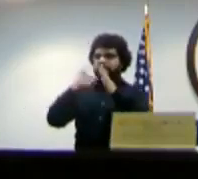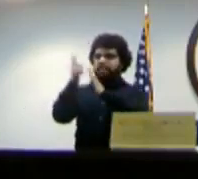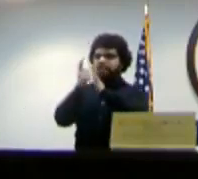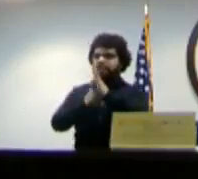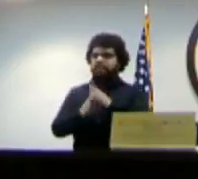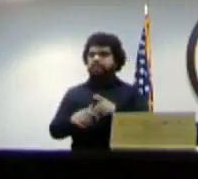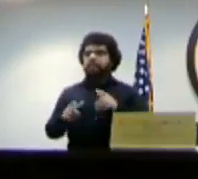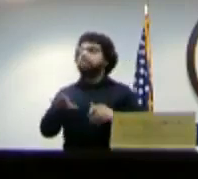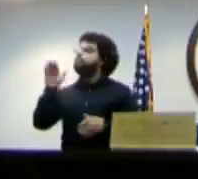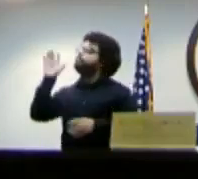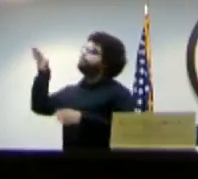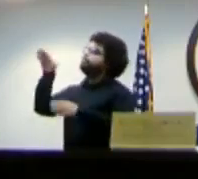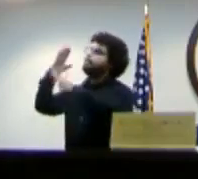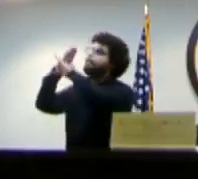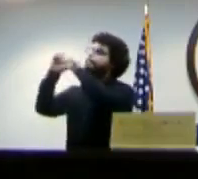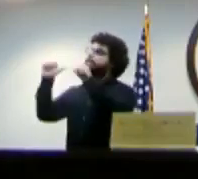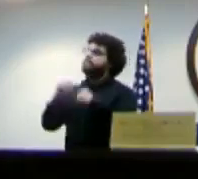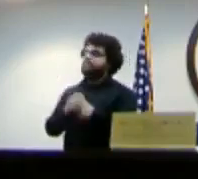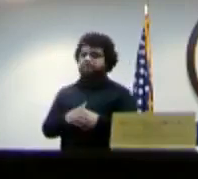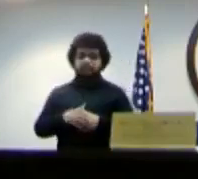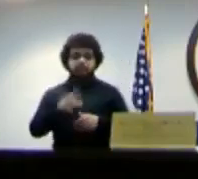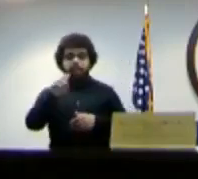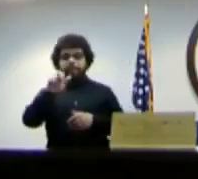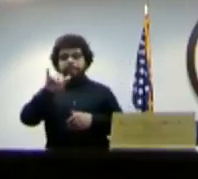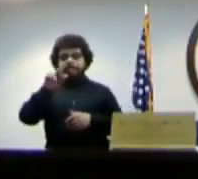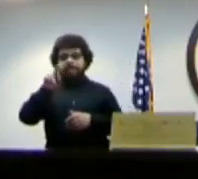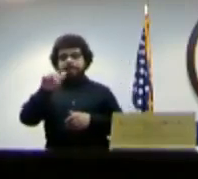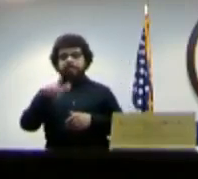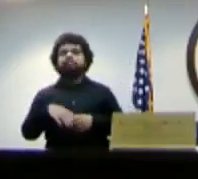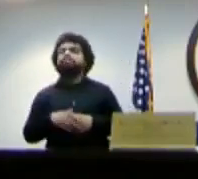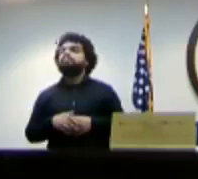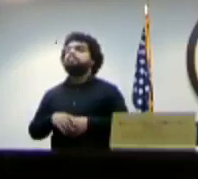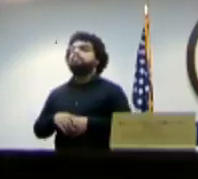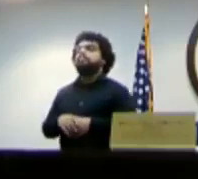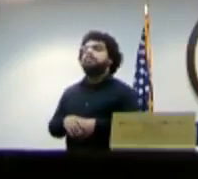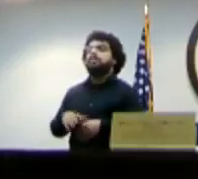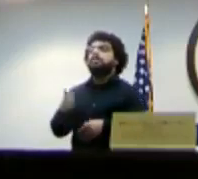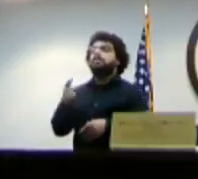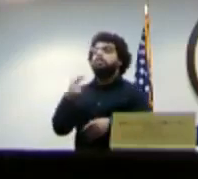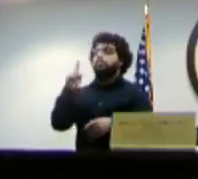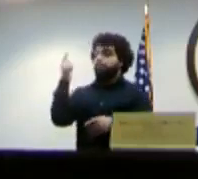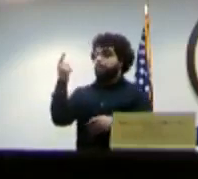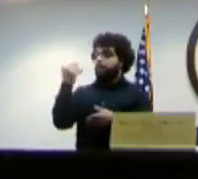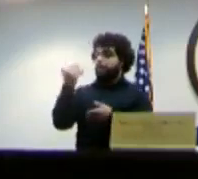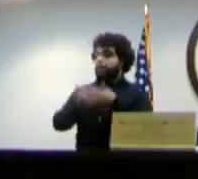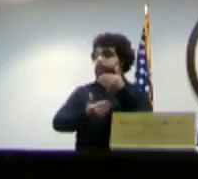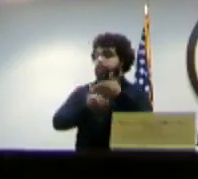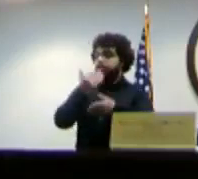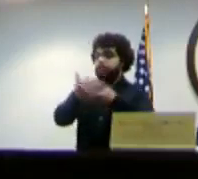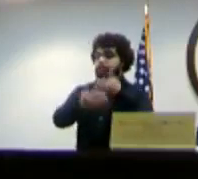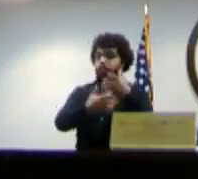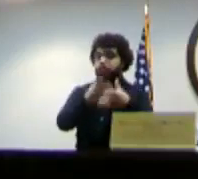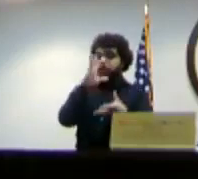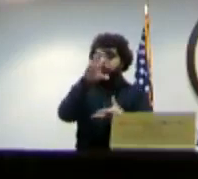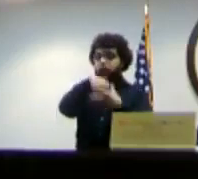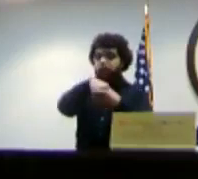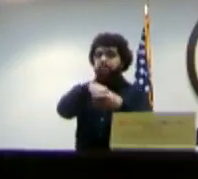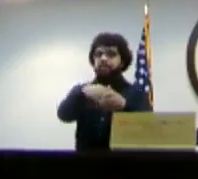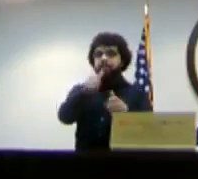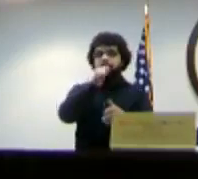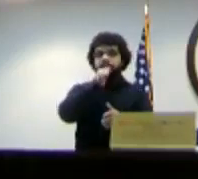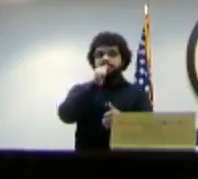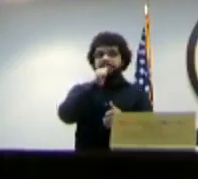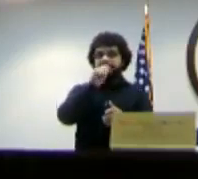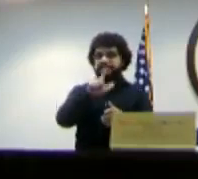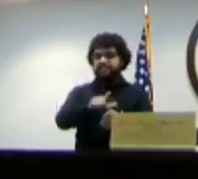Compañera Mariana Nogales. Señor presidente, una cosa es que el proceso y los contenidos sea confidencial y